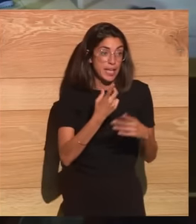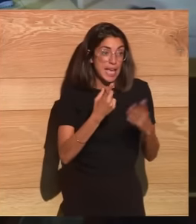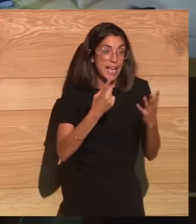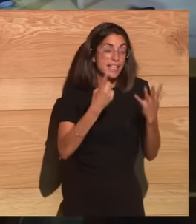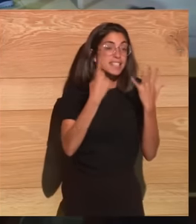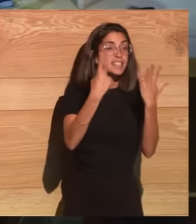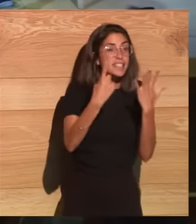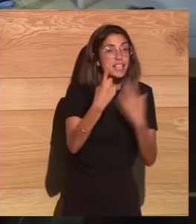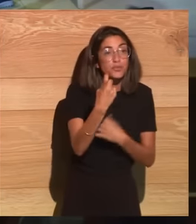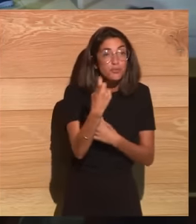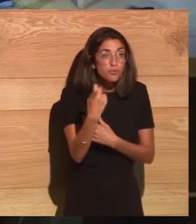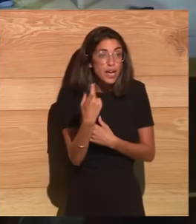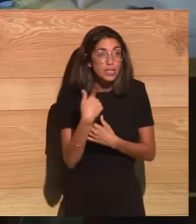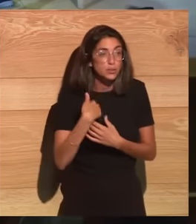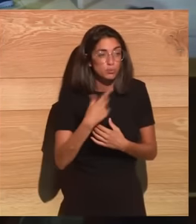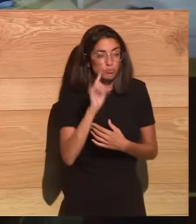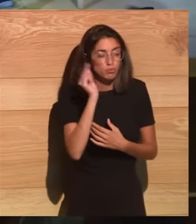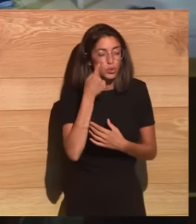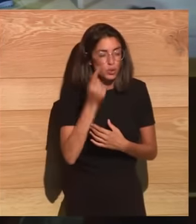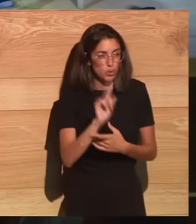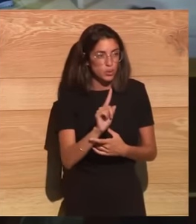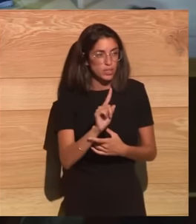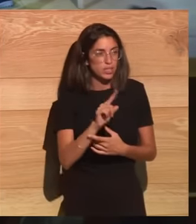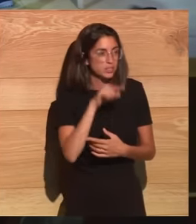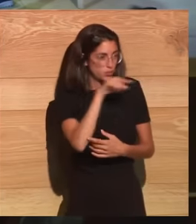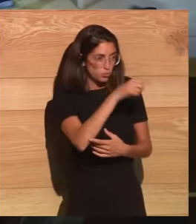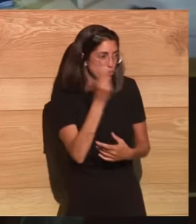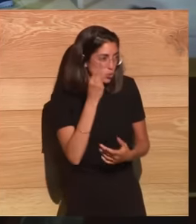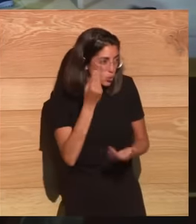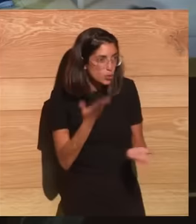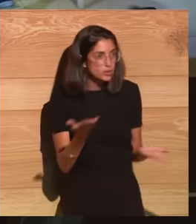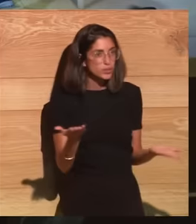seis entradas? No, porque yo. Pero es como eres tonto. Que sí. Sí.